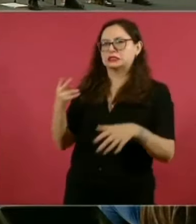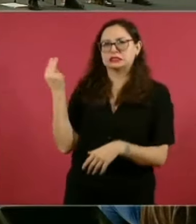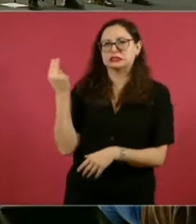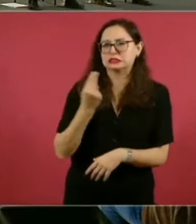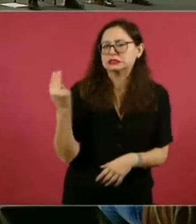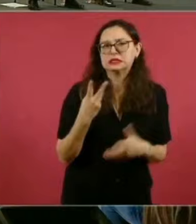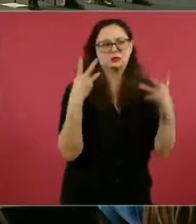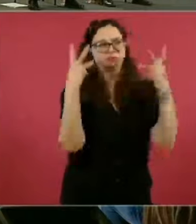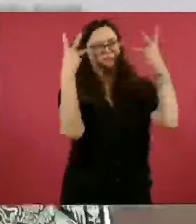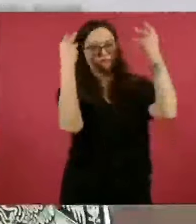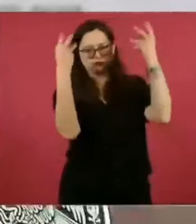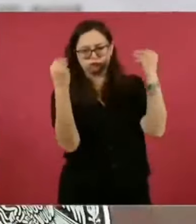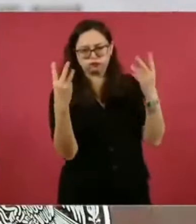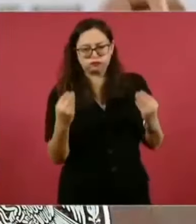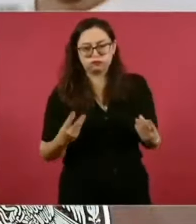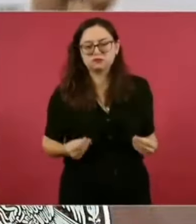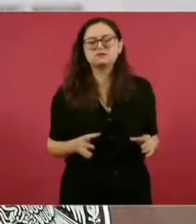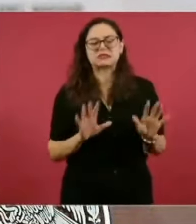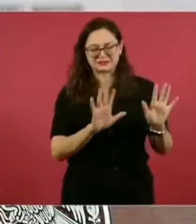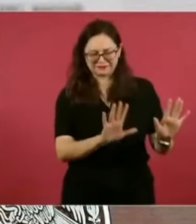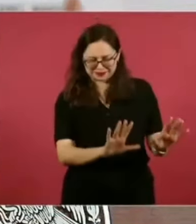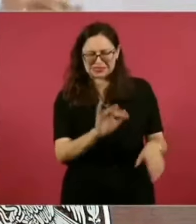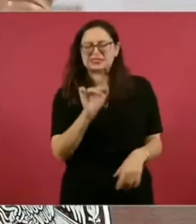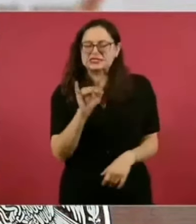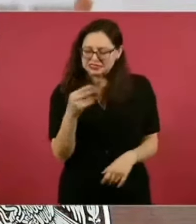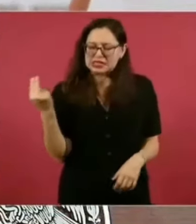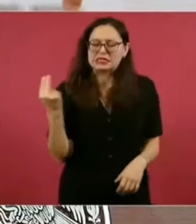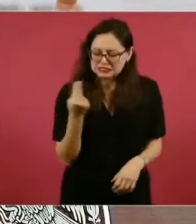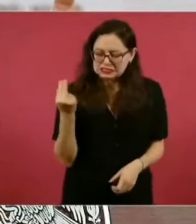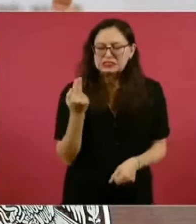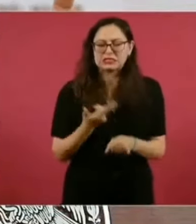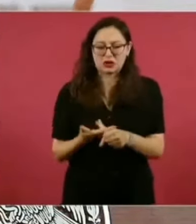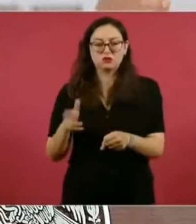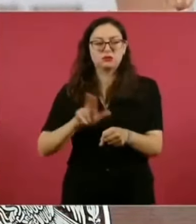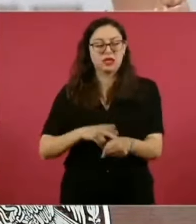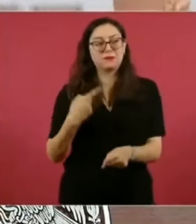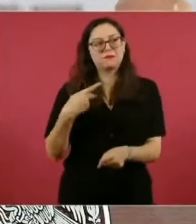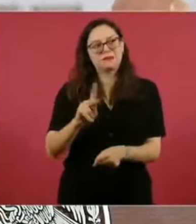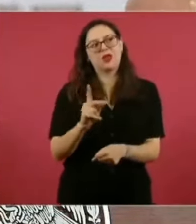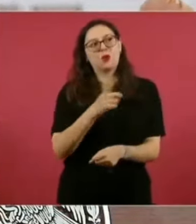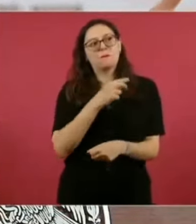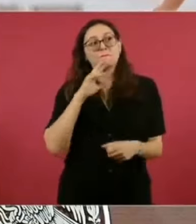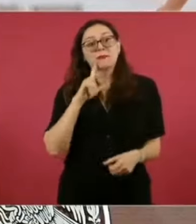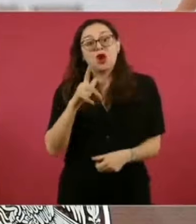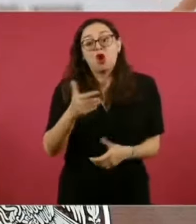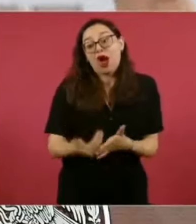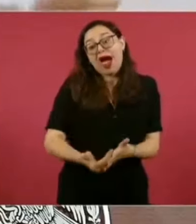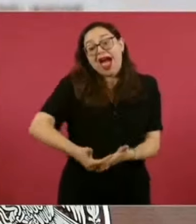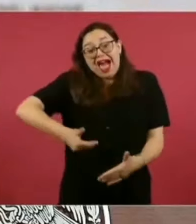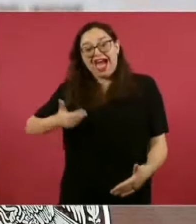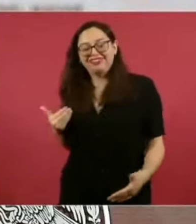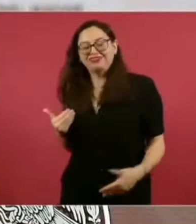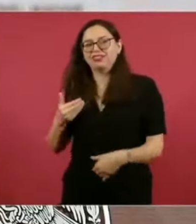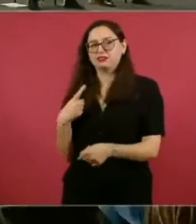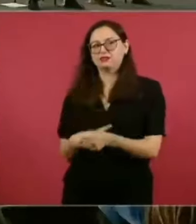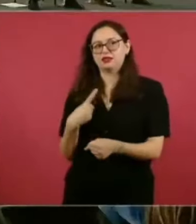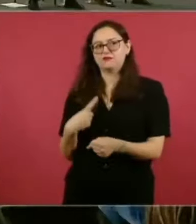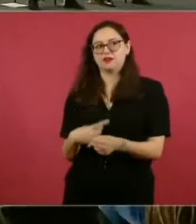con plantilla, pero con un enfoque preventivo en el centro de salud, en donde se puede evitar la llegada de